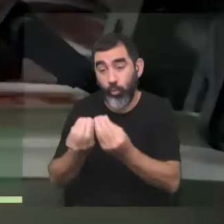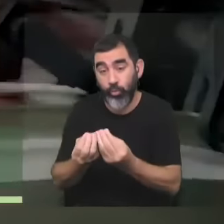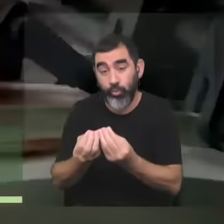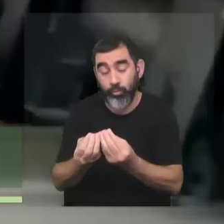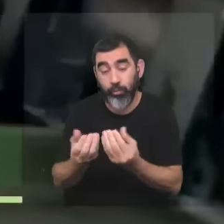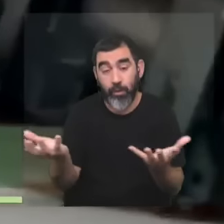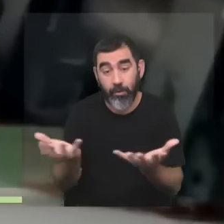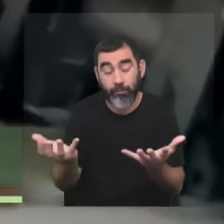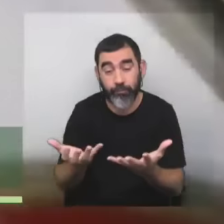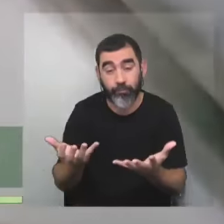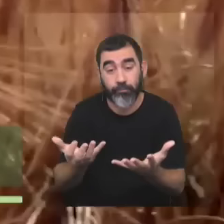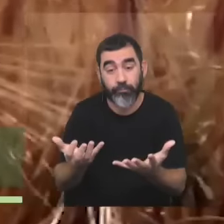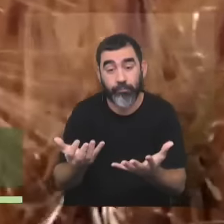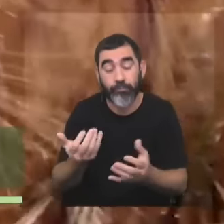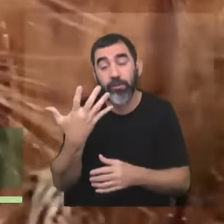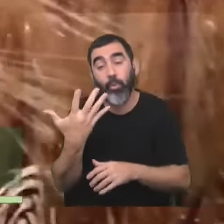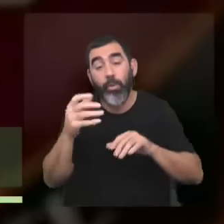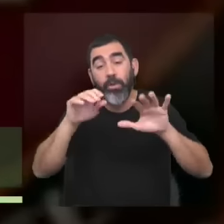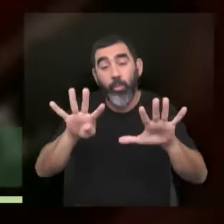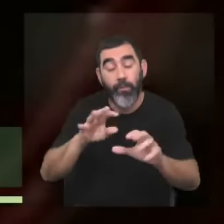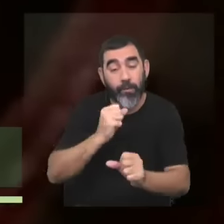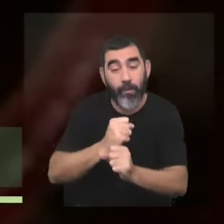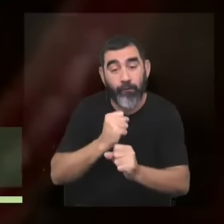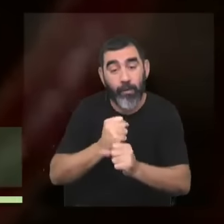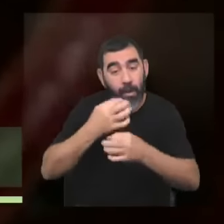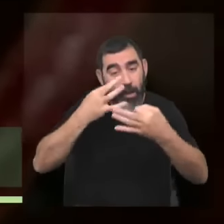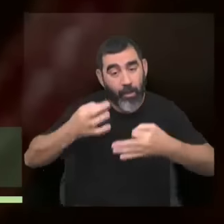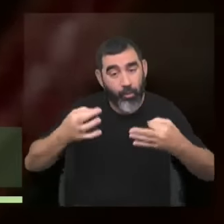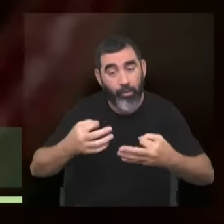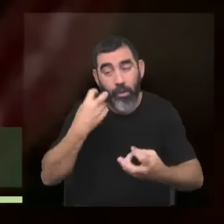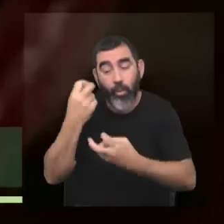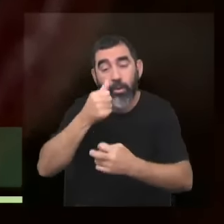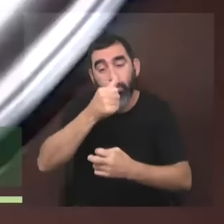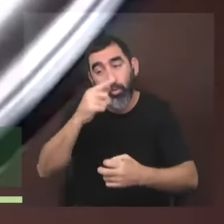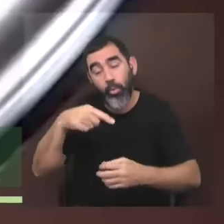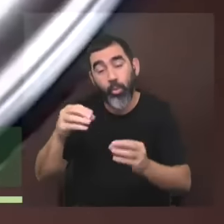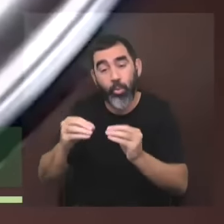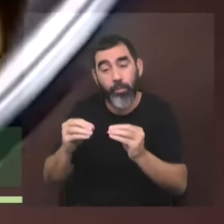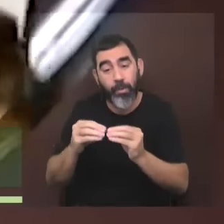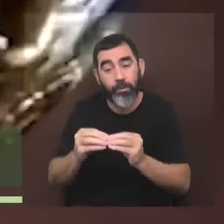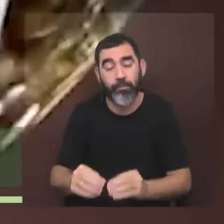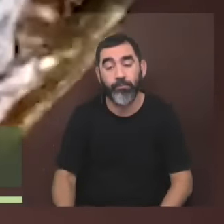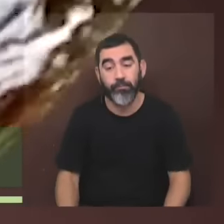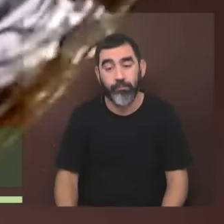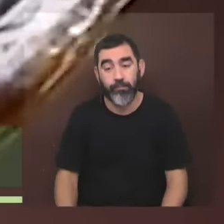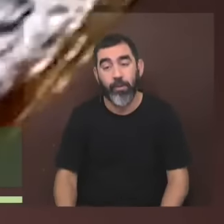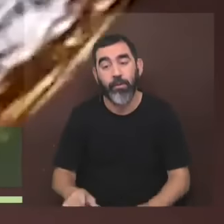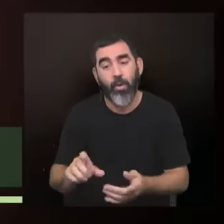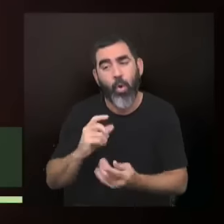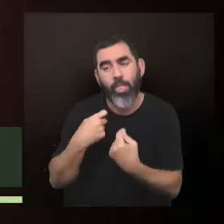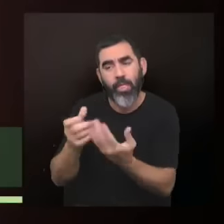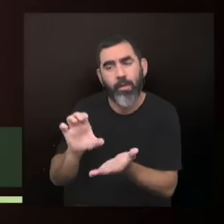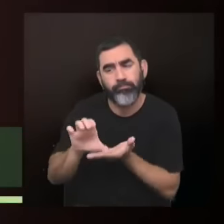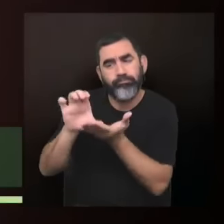estamos hablando de 59 puestos que hoy están garantizados hay que buscar alternativa para los otros compañeros se ofrecieron retiros incentivados en algunos